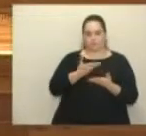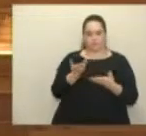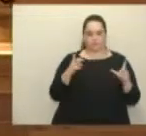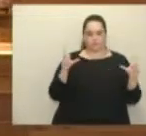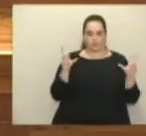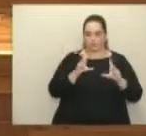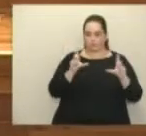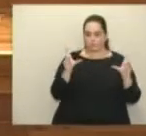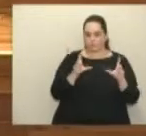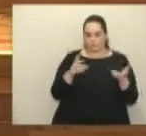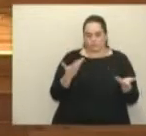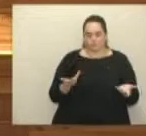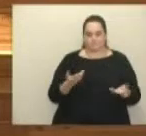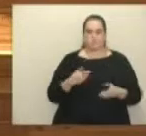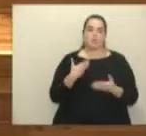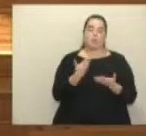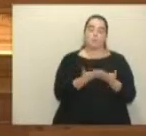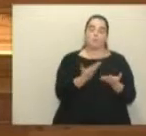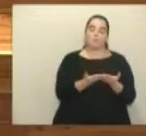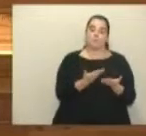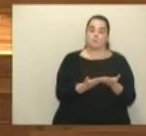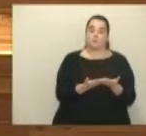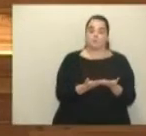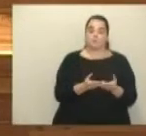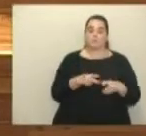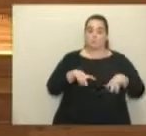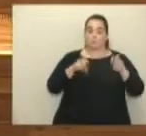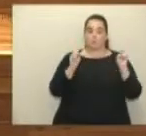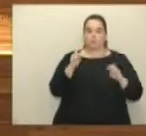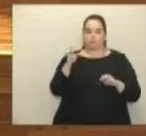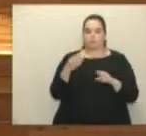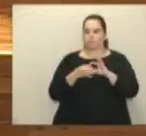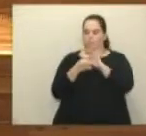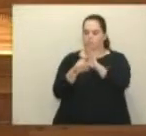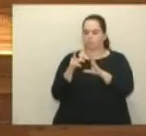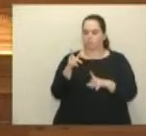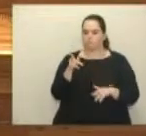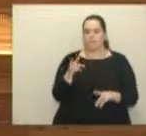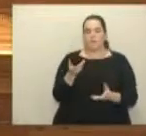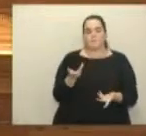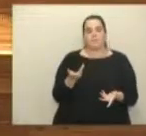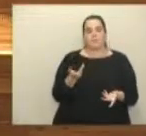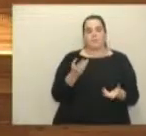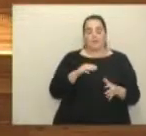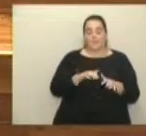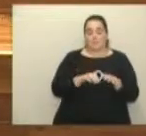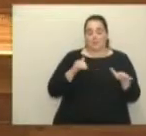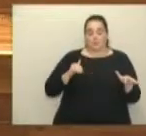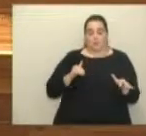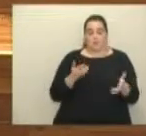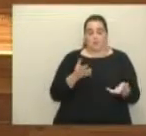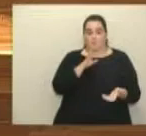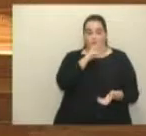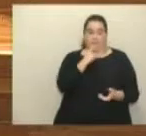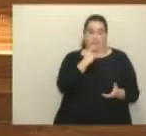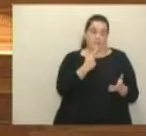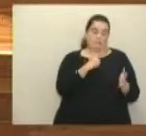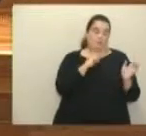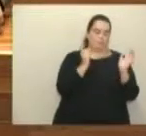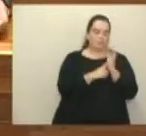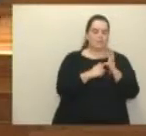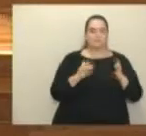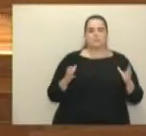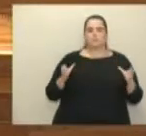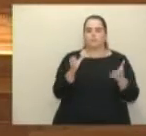es que esas propuestas novedosas a las que usted hacía referencia, la mayoría de ellas, por no decir la totalidad, se incorporan en